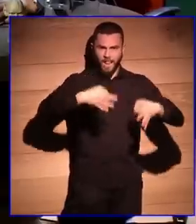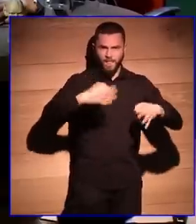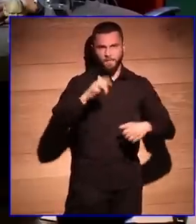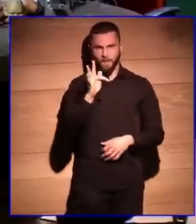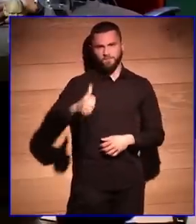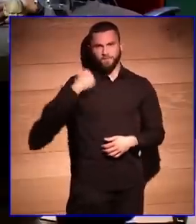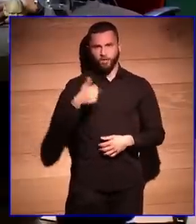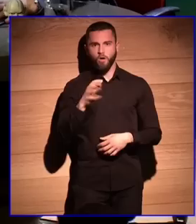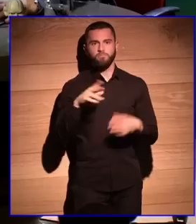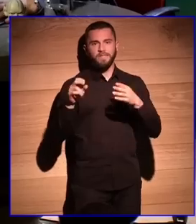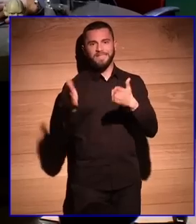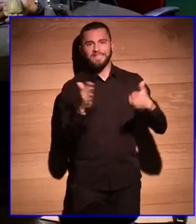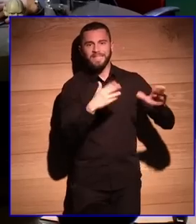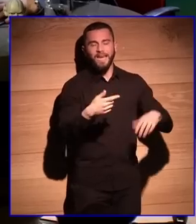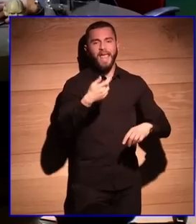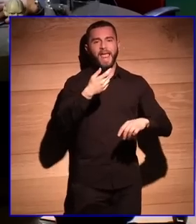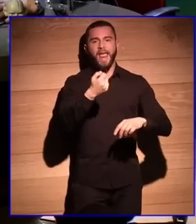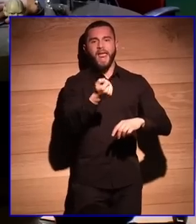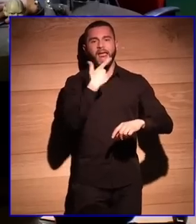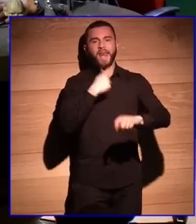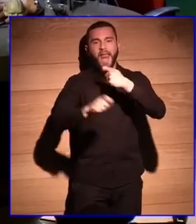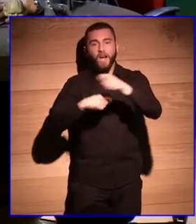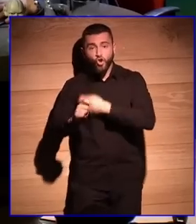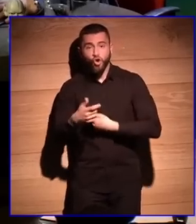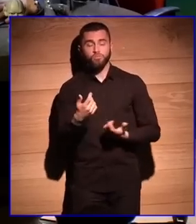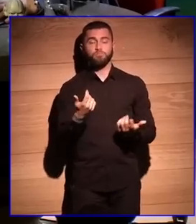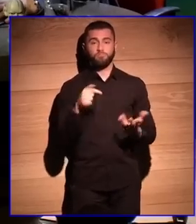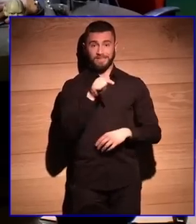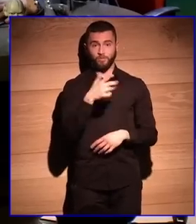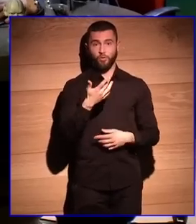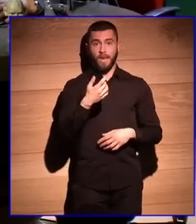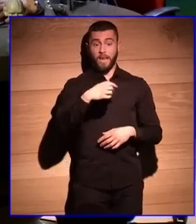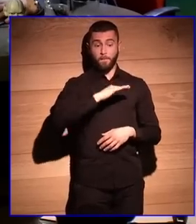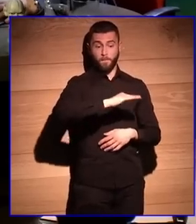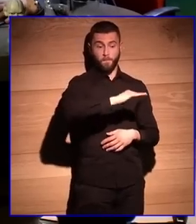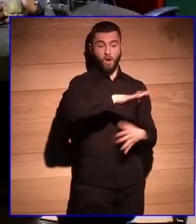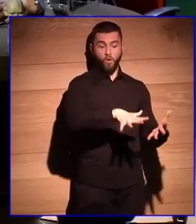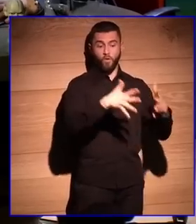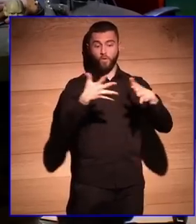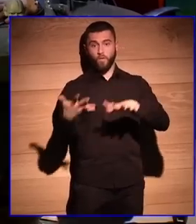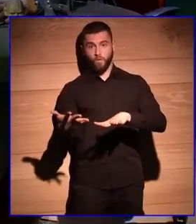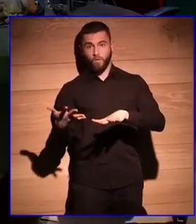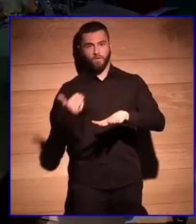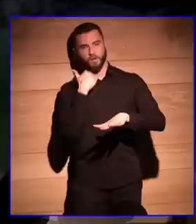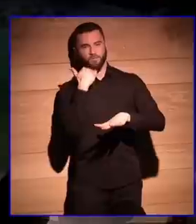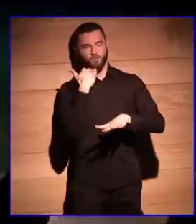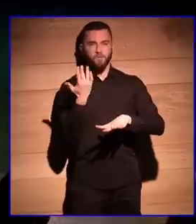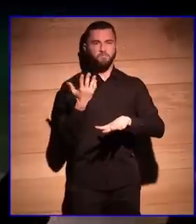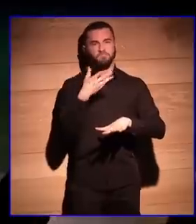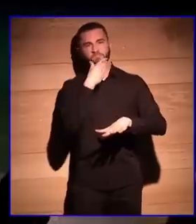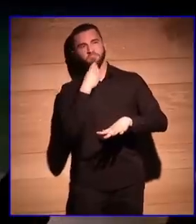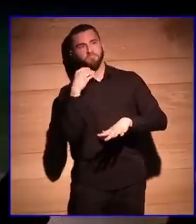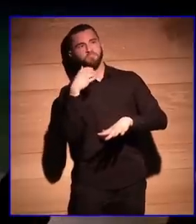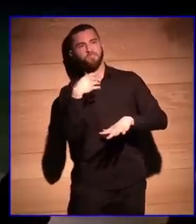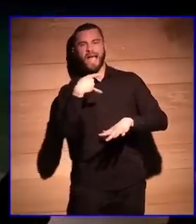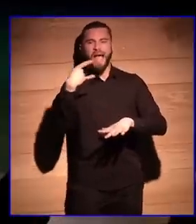como Narcos, de alguna manera están también haciendo que el villano se convierta en algo como mínimo atractivo? No